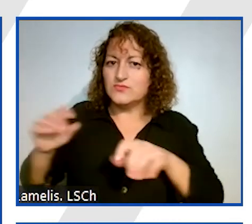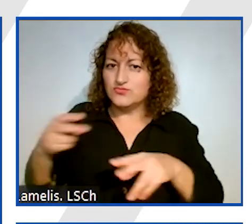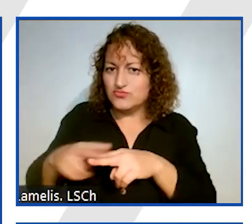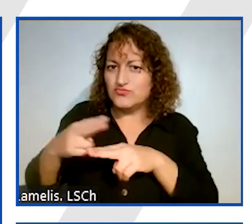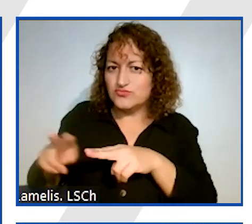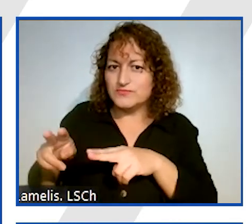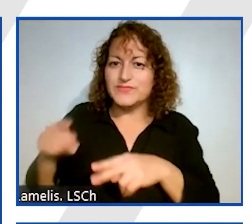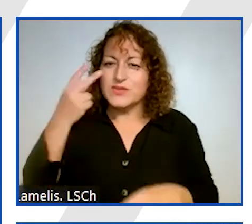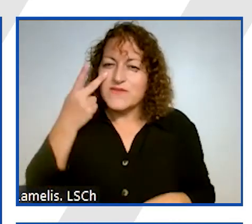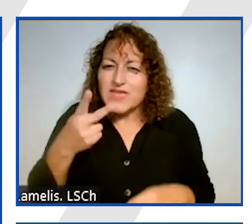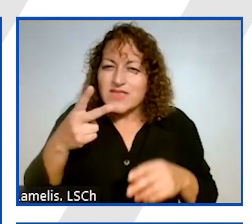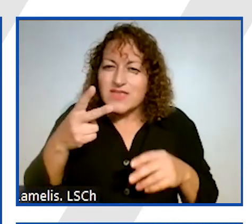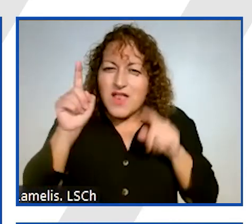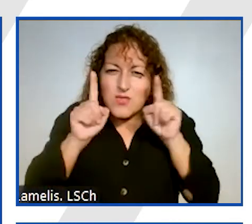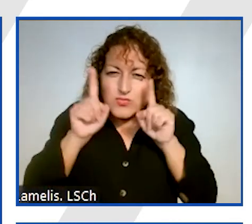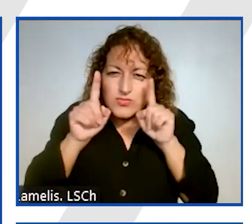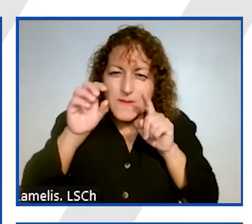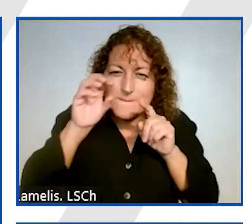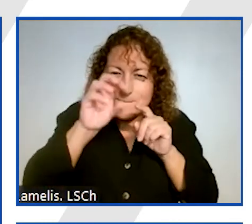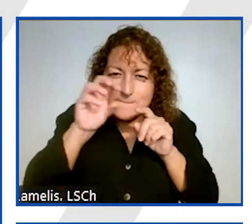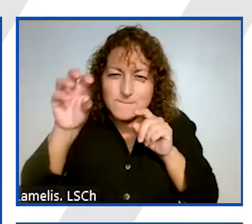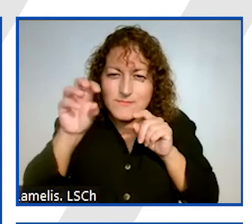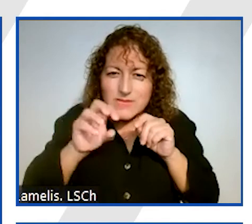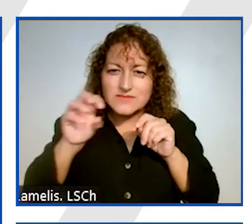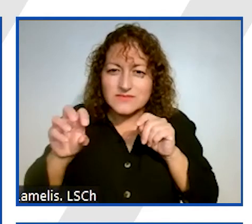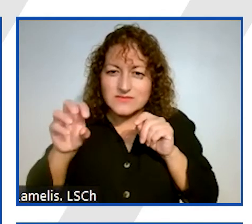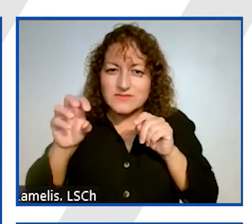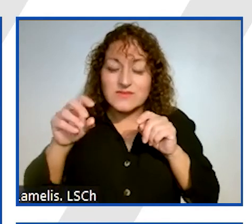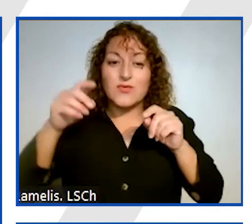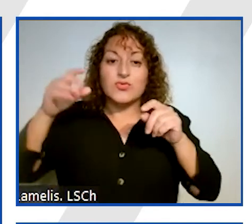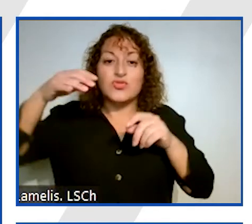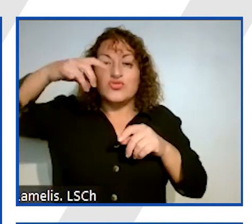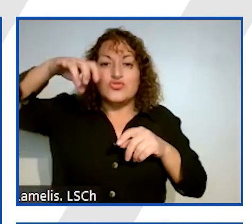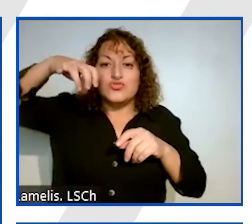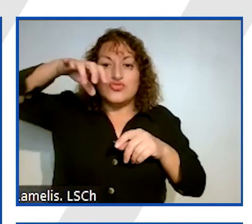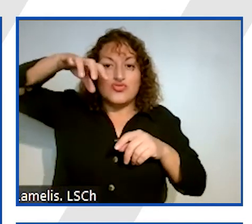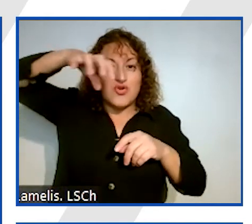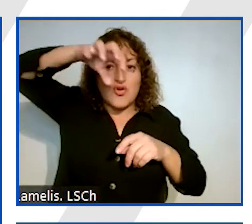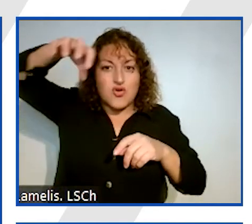manchitas. ¿Ya? Esto es un dron, un video tomado desde arriba de la superficie del agua,